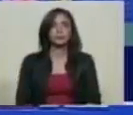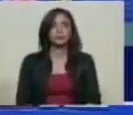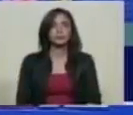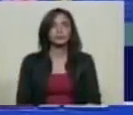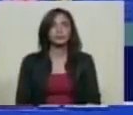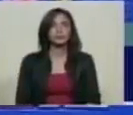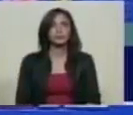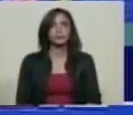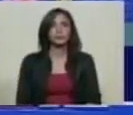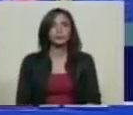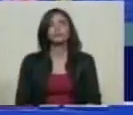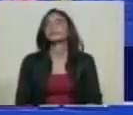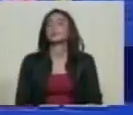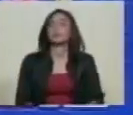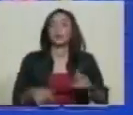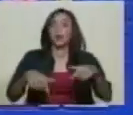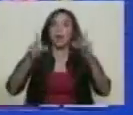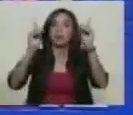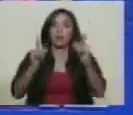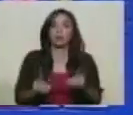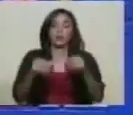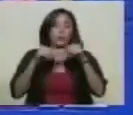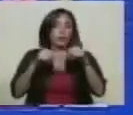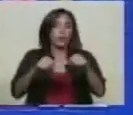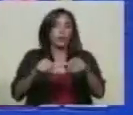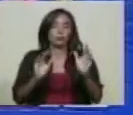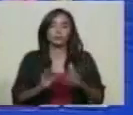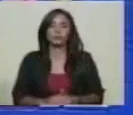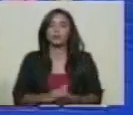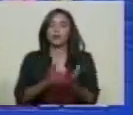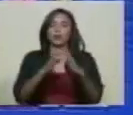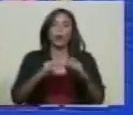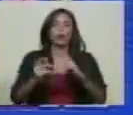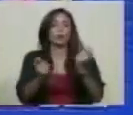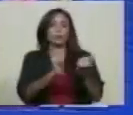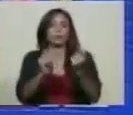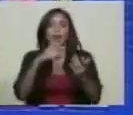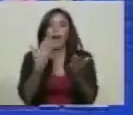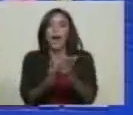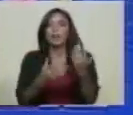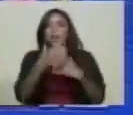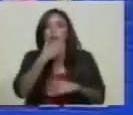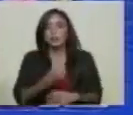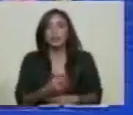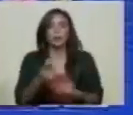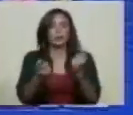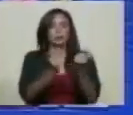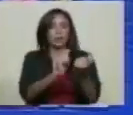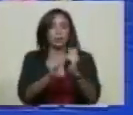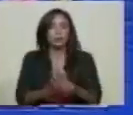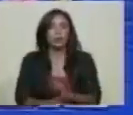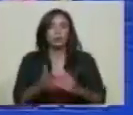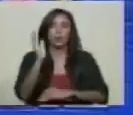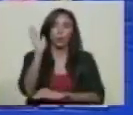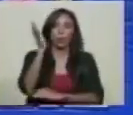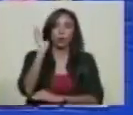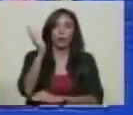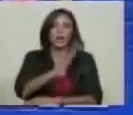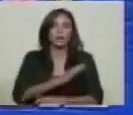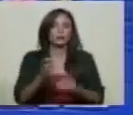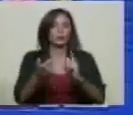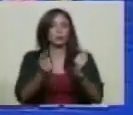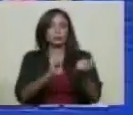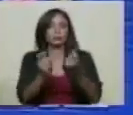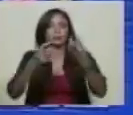Y hemos decidido que este Congreso se mantenga vivo en plenaria hasta diciembre, el Congreso del Partido y el